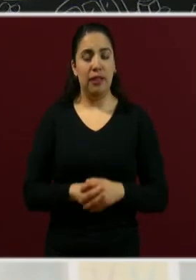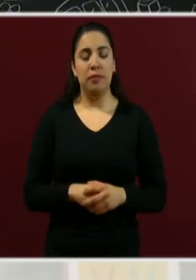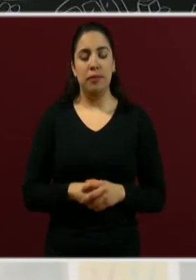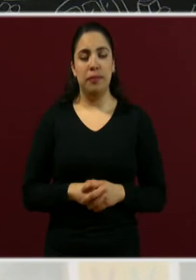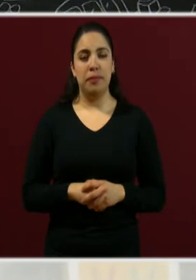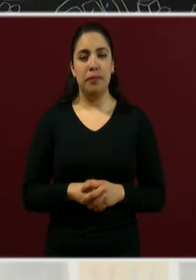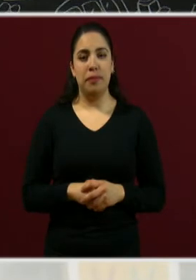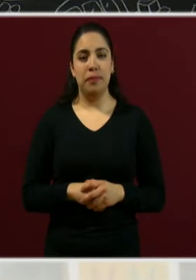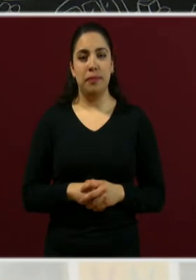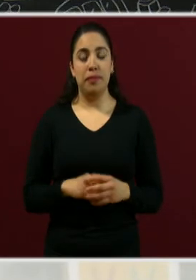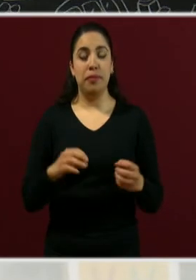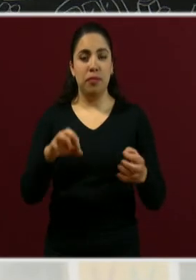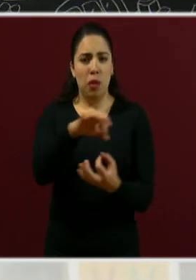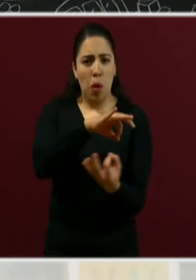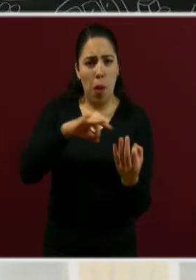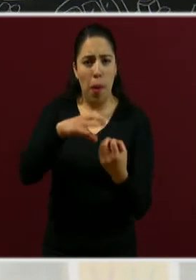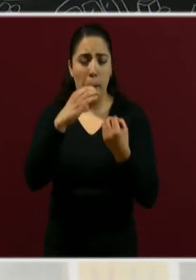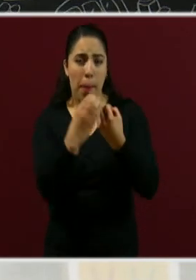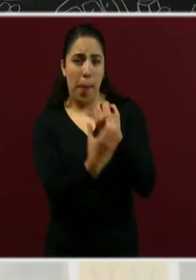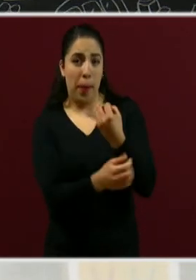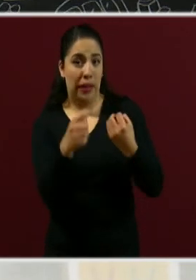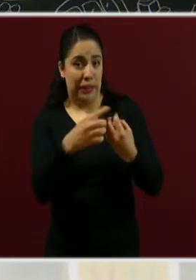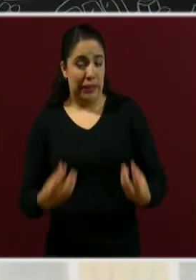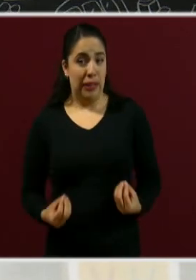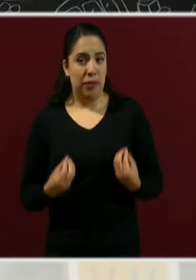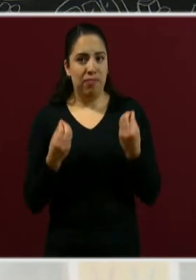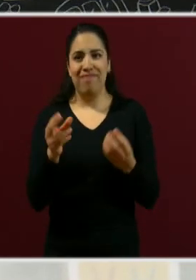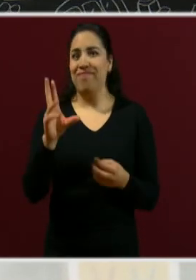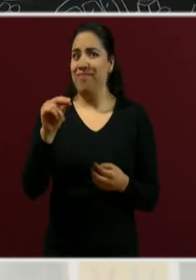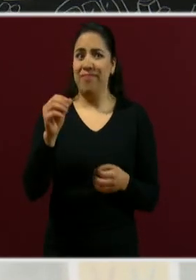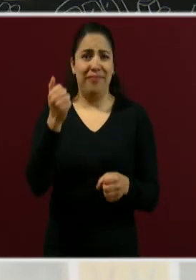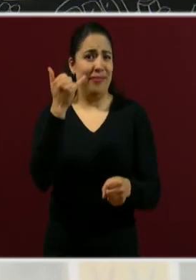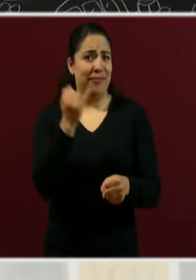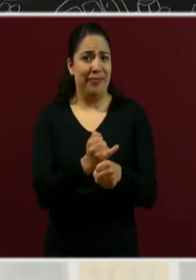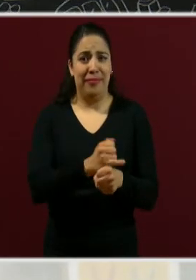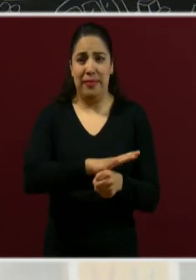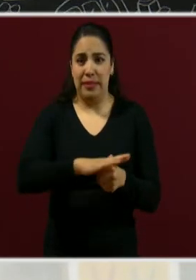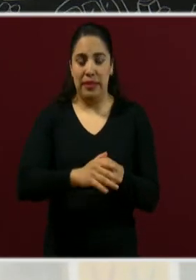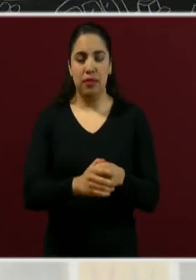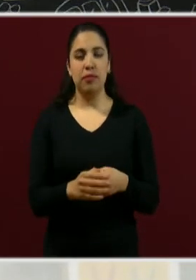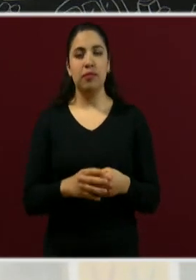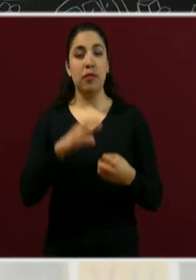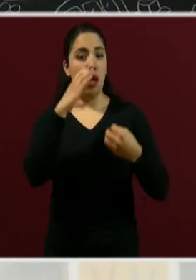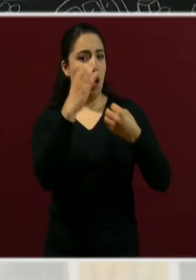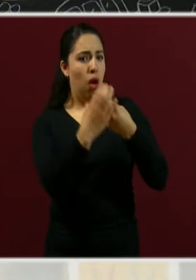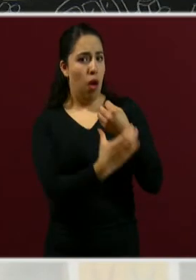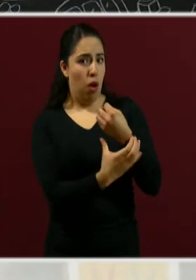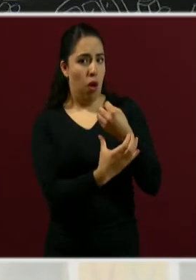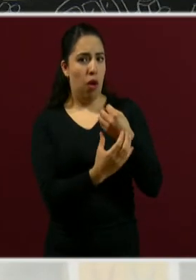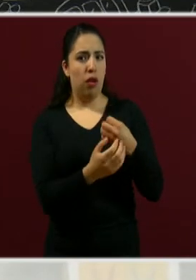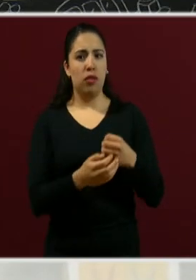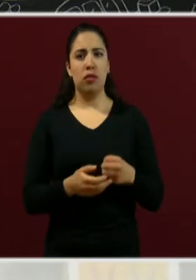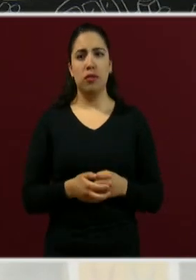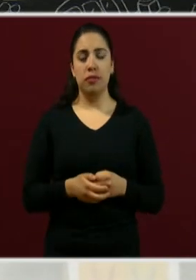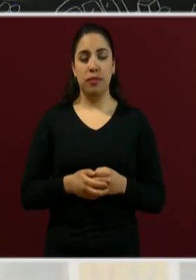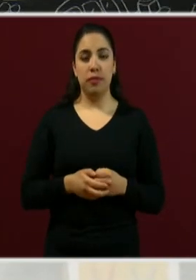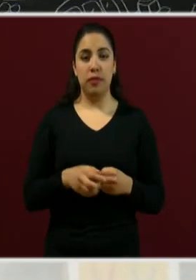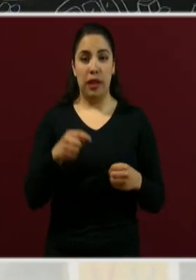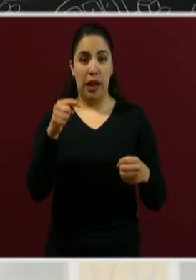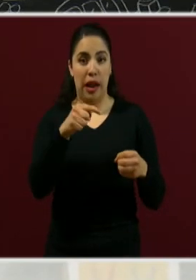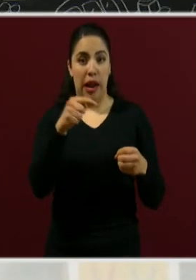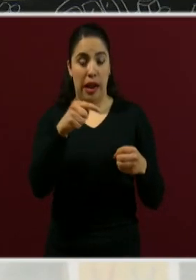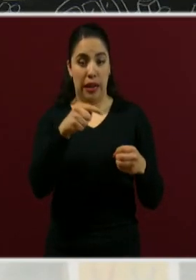habitarlo. Un dato curioso es que el planeta Neptuno tiene